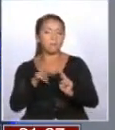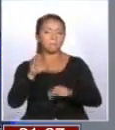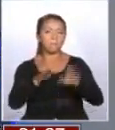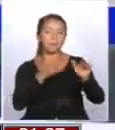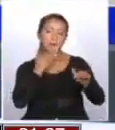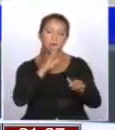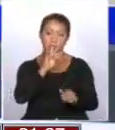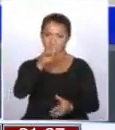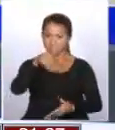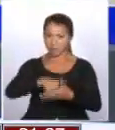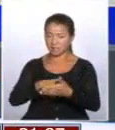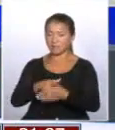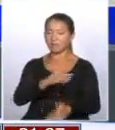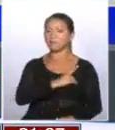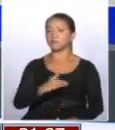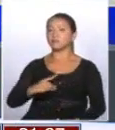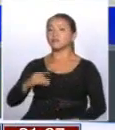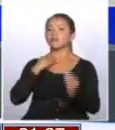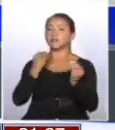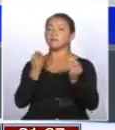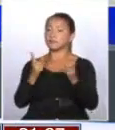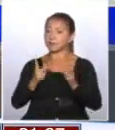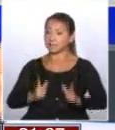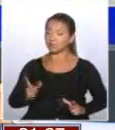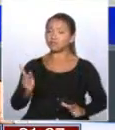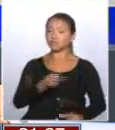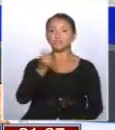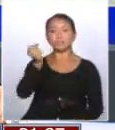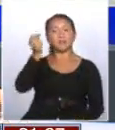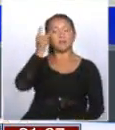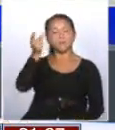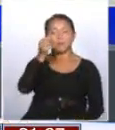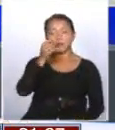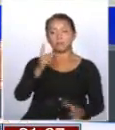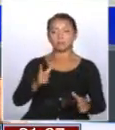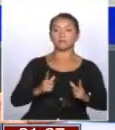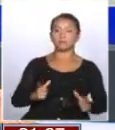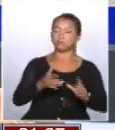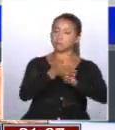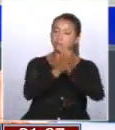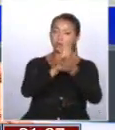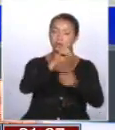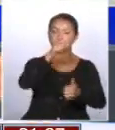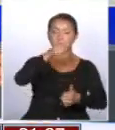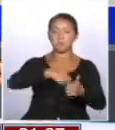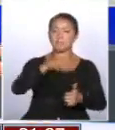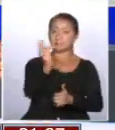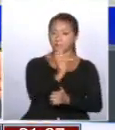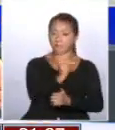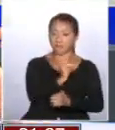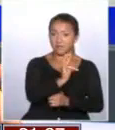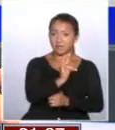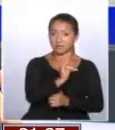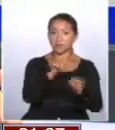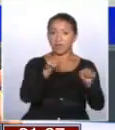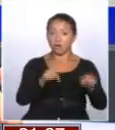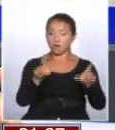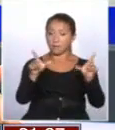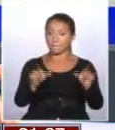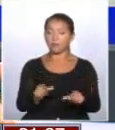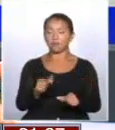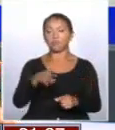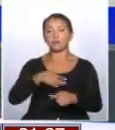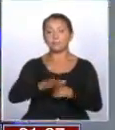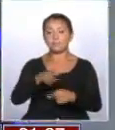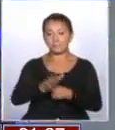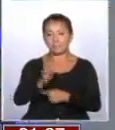democracia. Diputado, ¿qué va a pasar con las vacaciones? Nosotros sabemos que el receso legislativo, que es durante todo el mes de febrero, y ahora eso va a quedar acotado en 15 días,